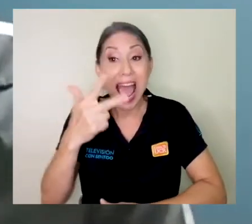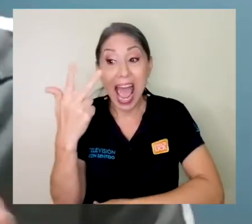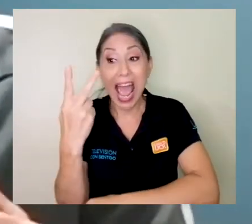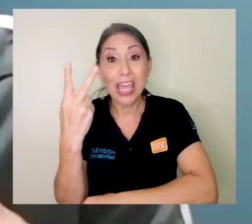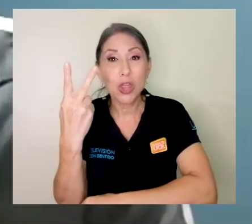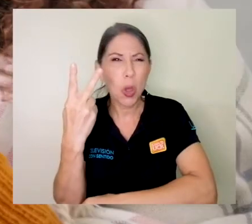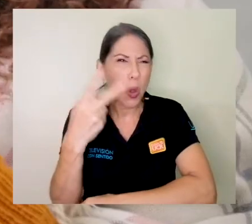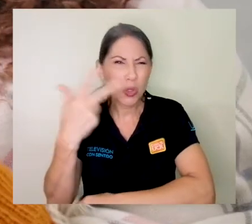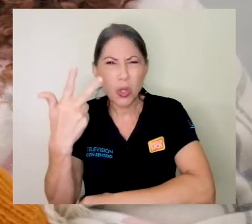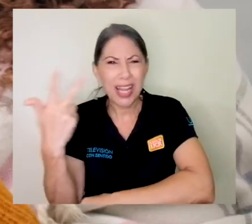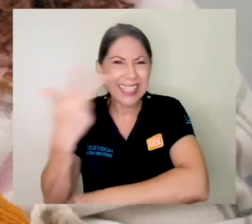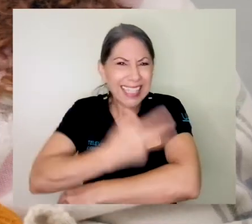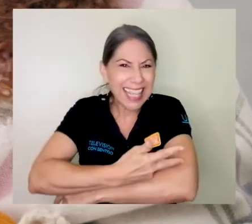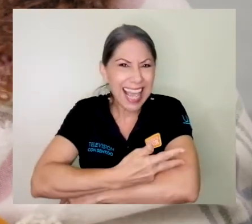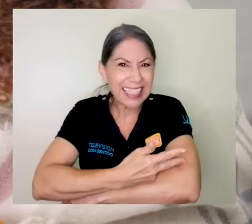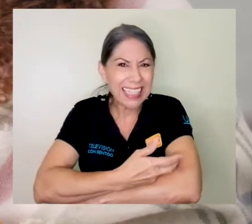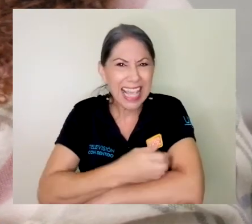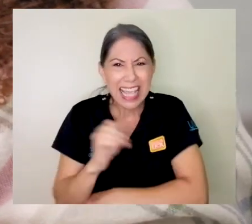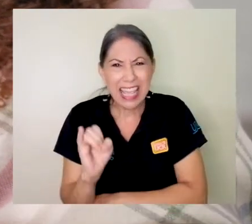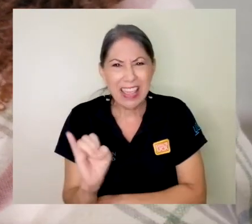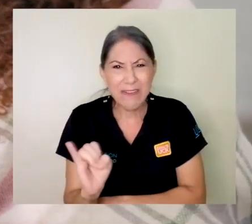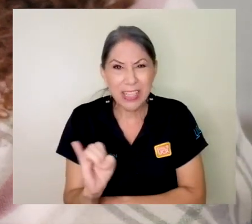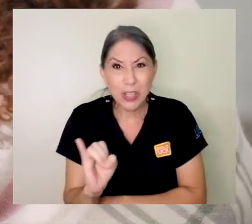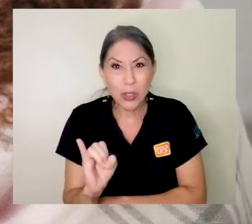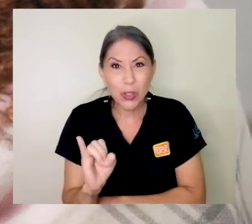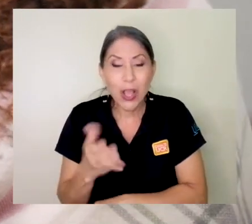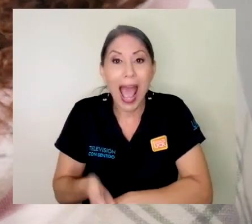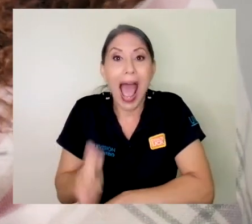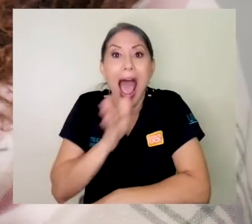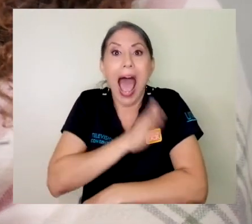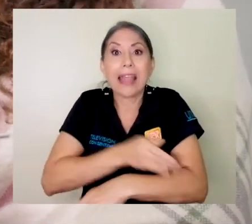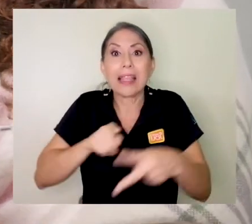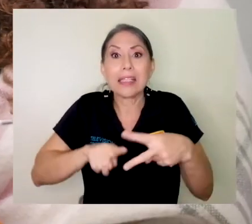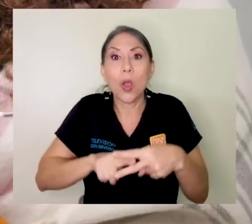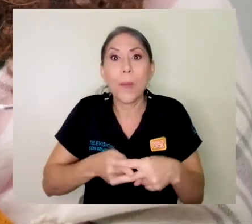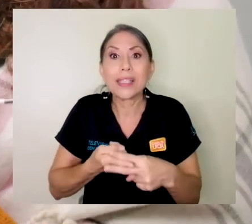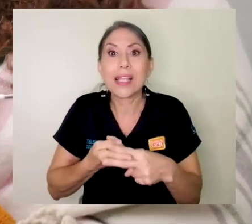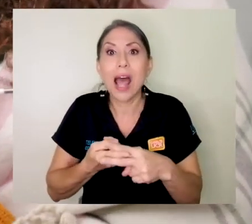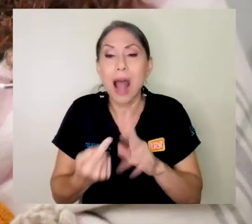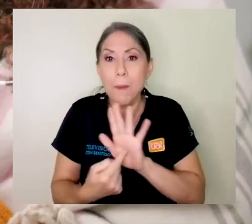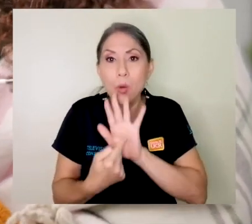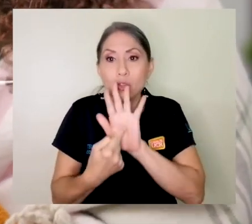días que son infecciosos antes de comenzar a mostrar la enfermedad.